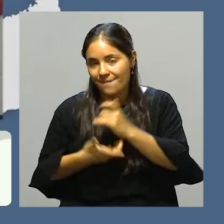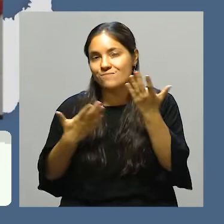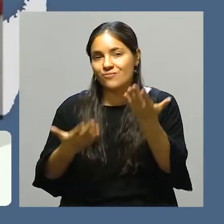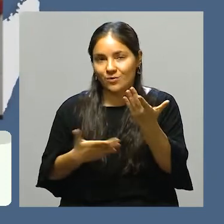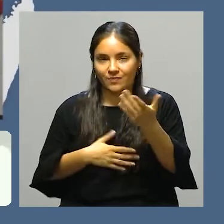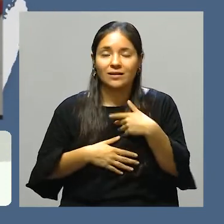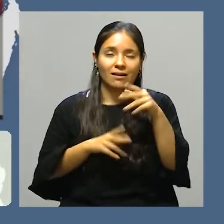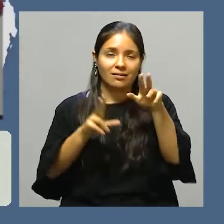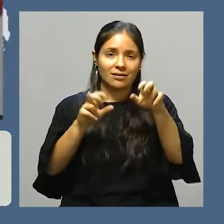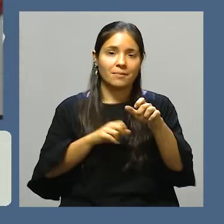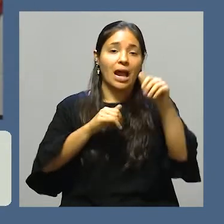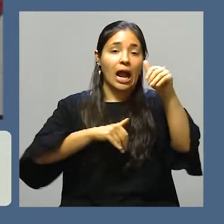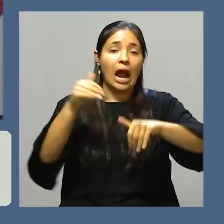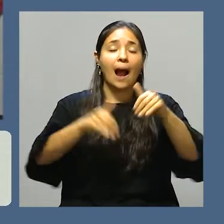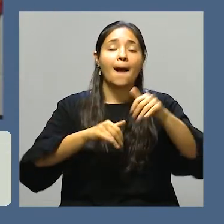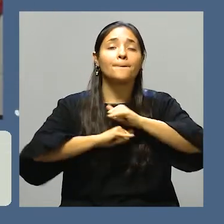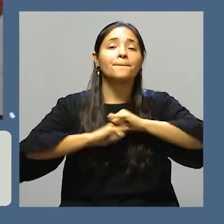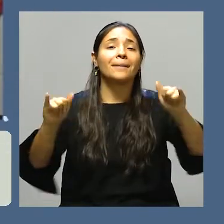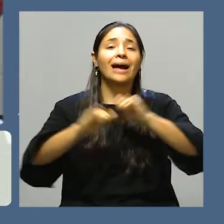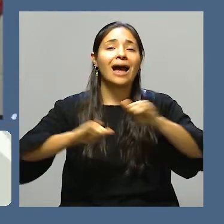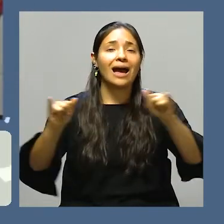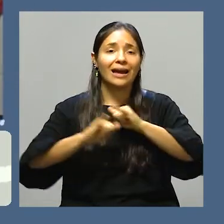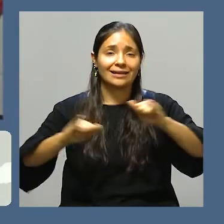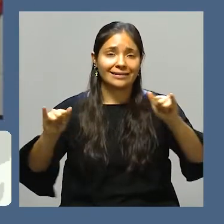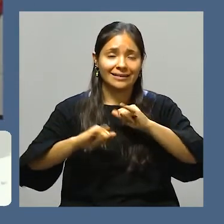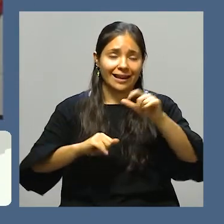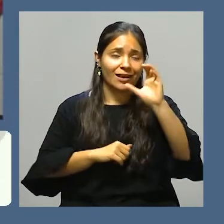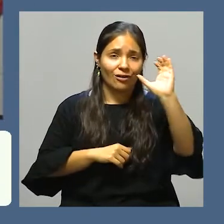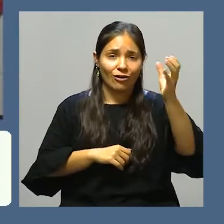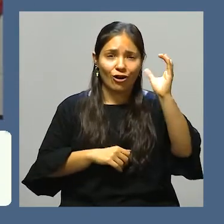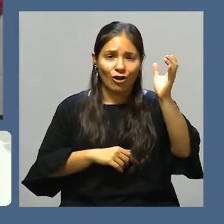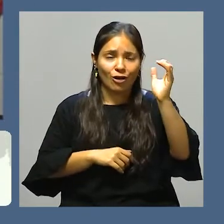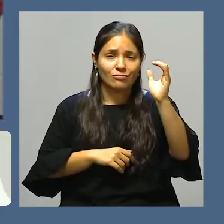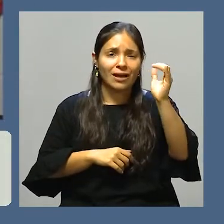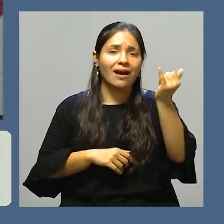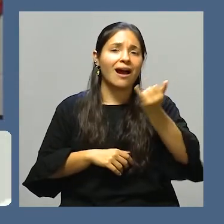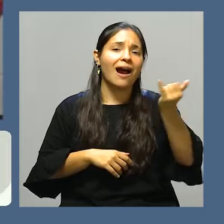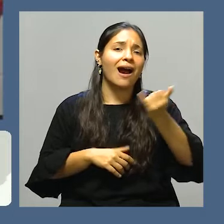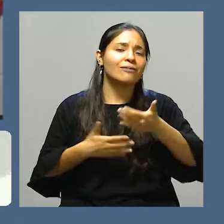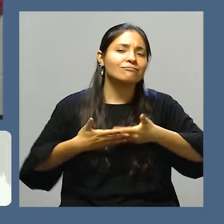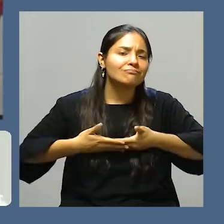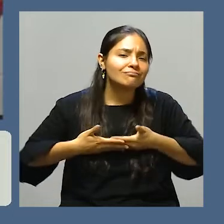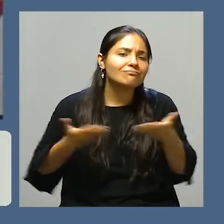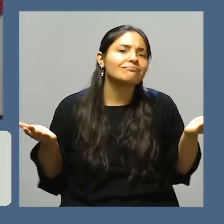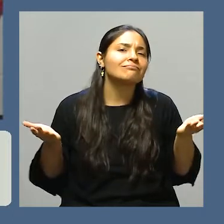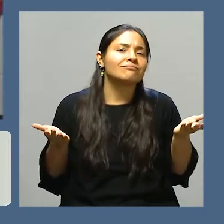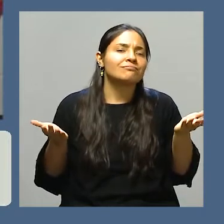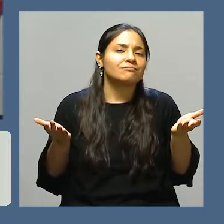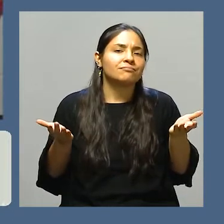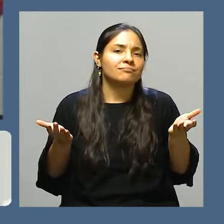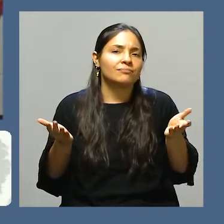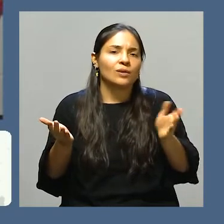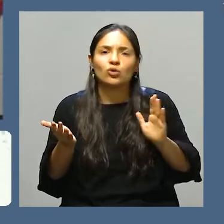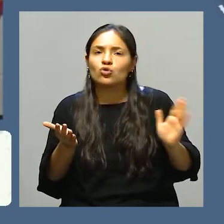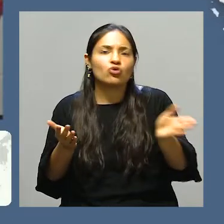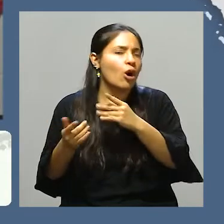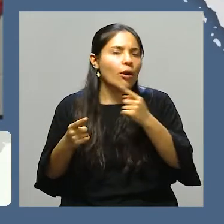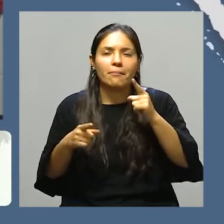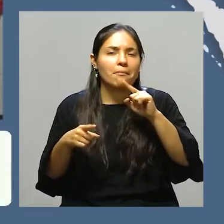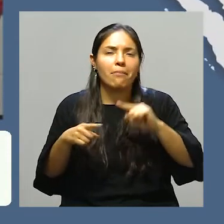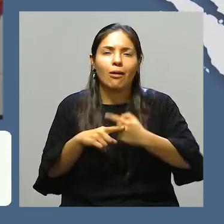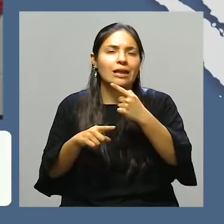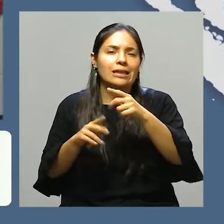más o menos permanente por por justicia social, por un nivel mayor de